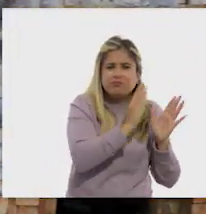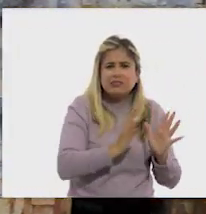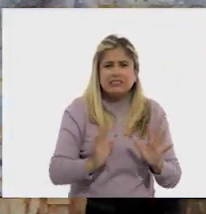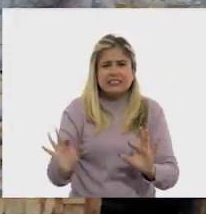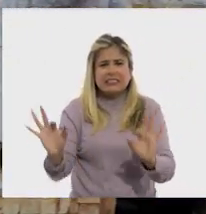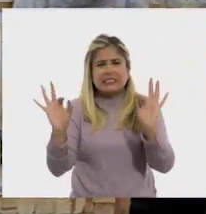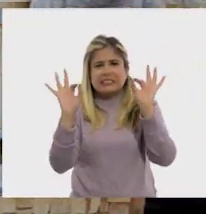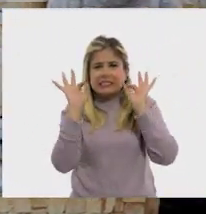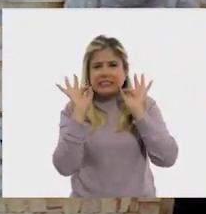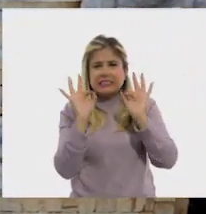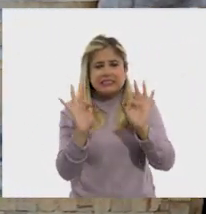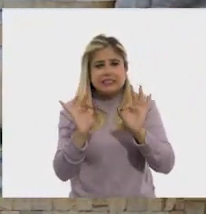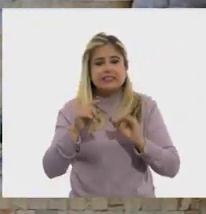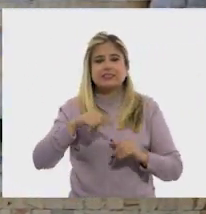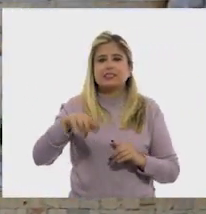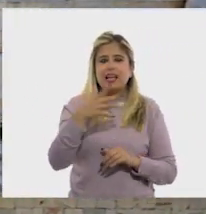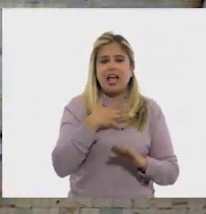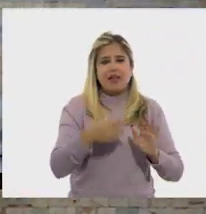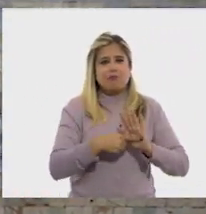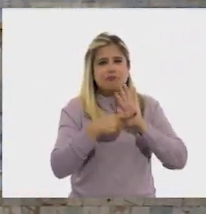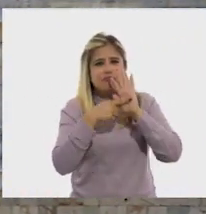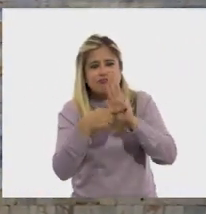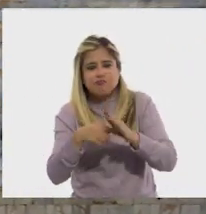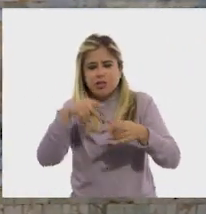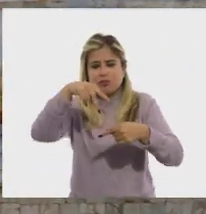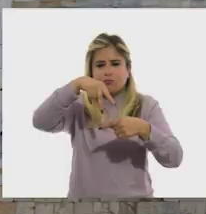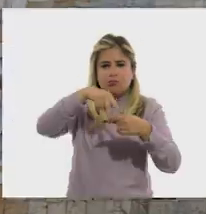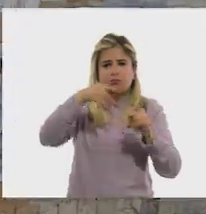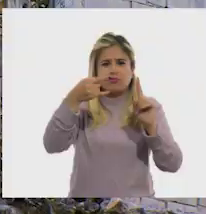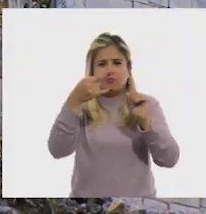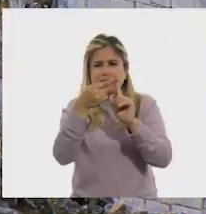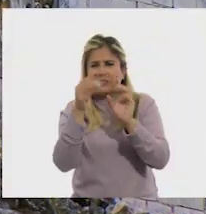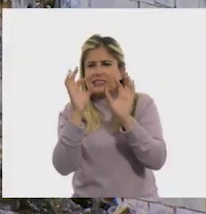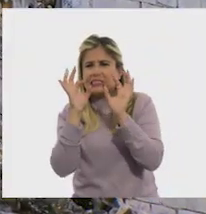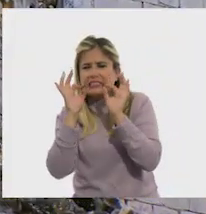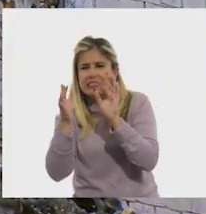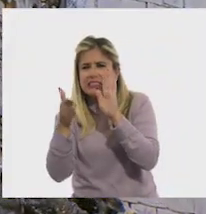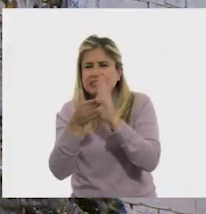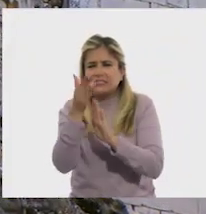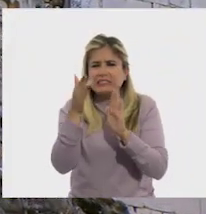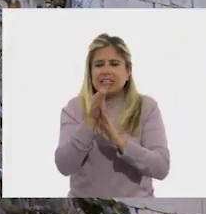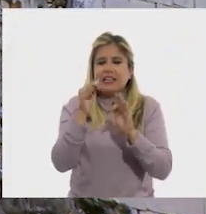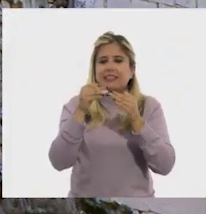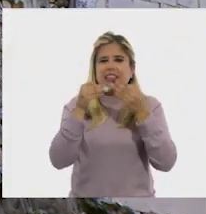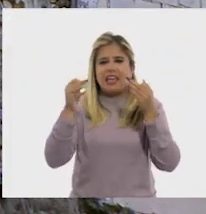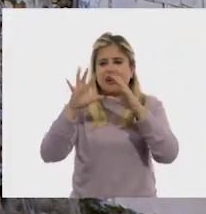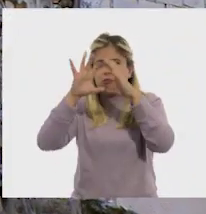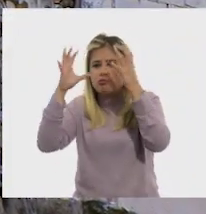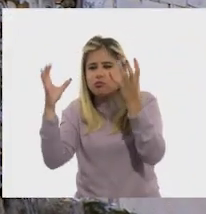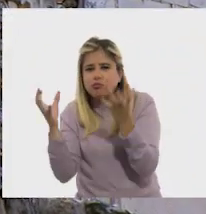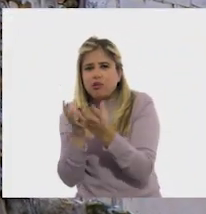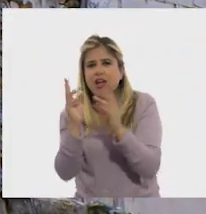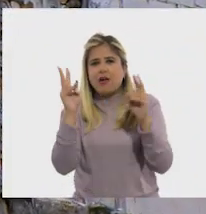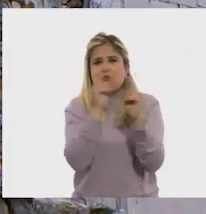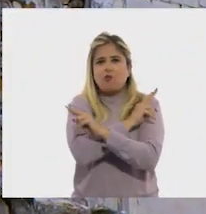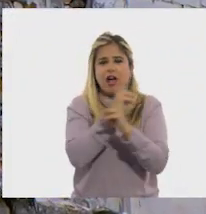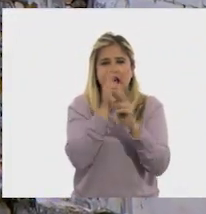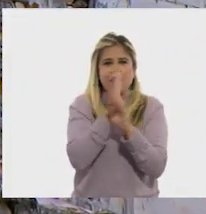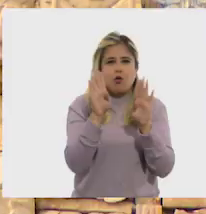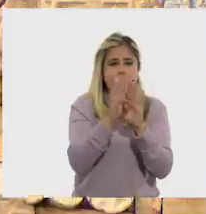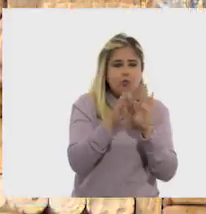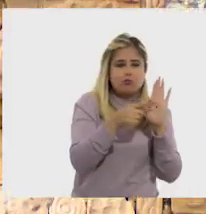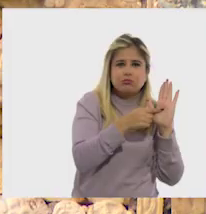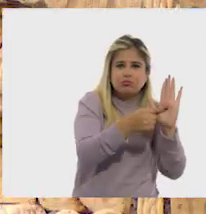además tiene representaciones geométricas, representaciones de la tierra, representaciones del aire y también